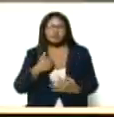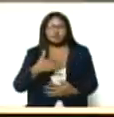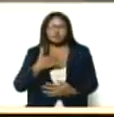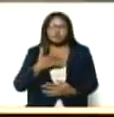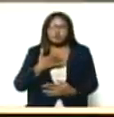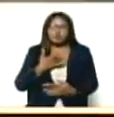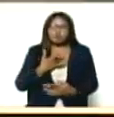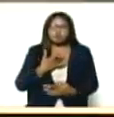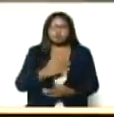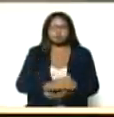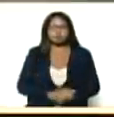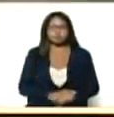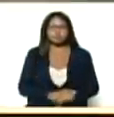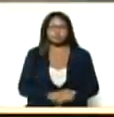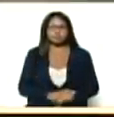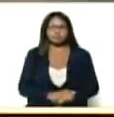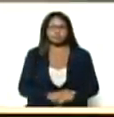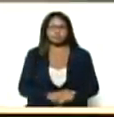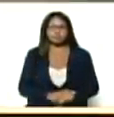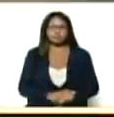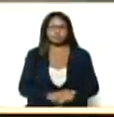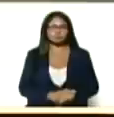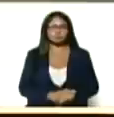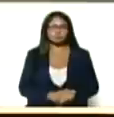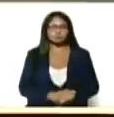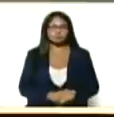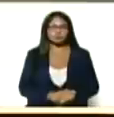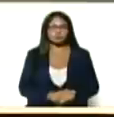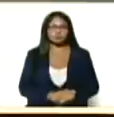así, así lo reconozco.